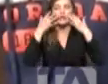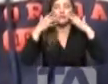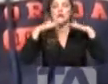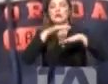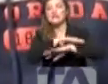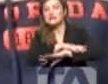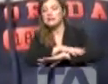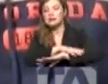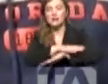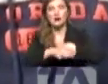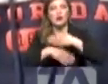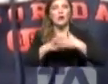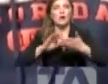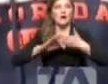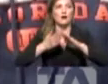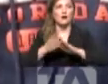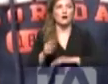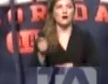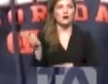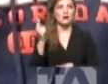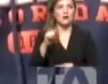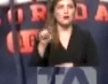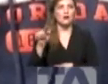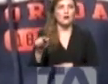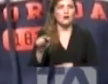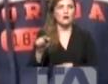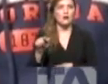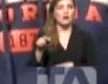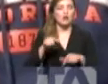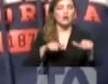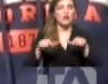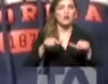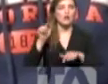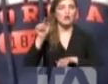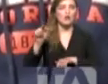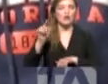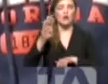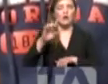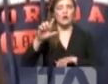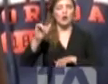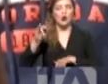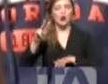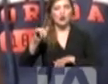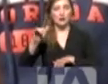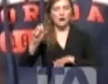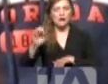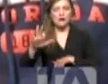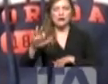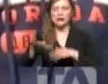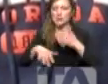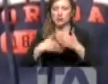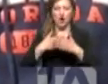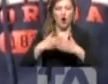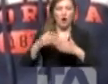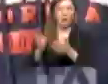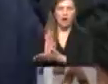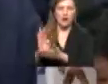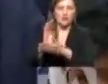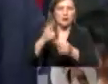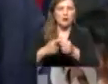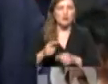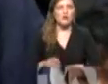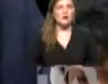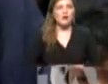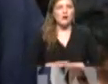comunidad. Como ustedes ven, aquí estamos tanto del sector de Bellavista Alto, de todo Bellavista, de todo Quito.